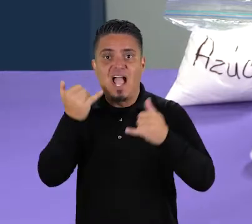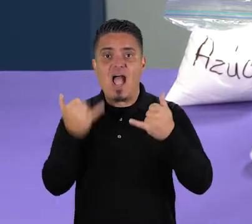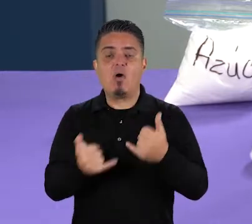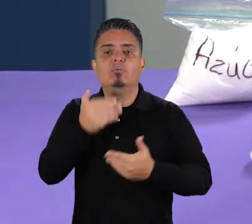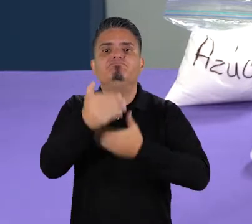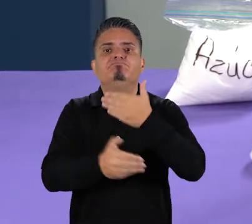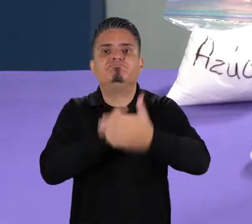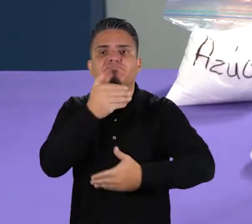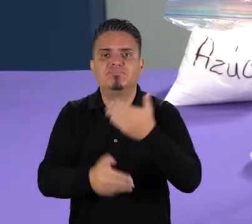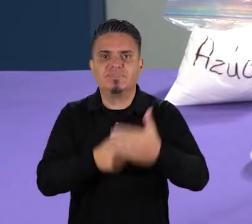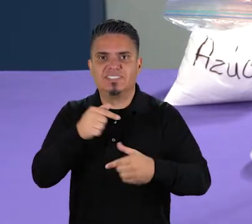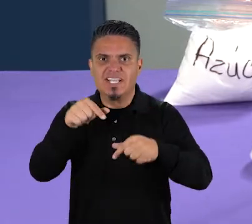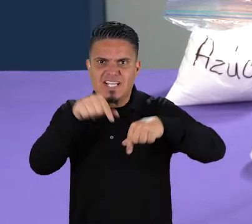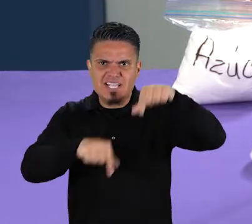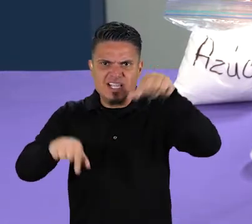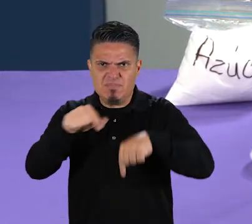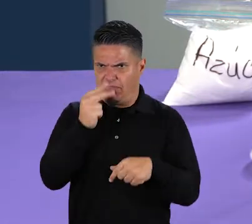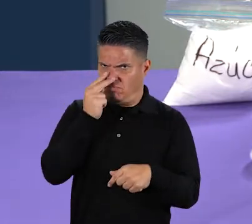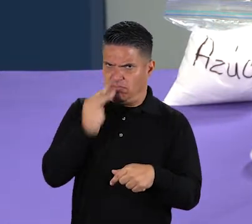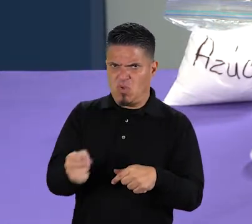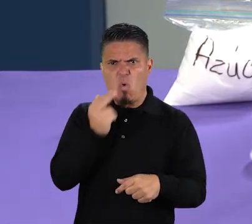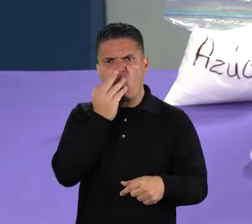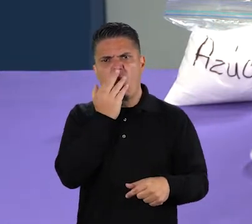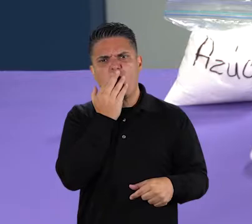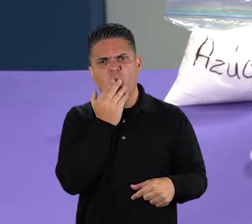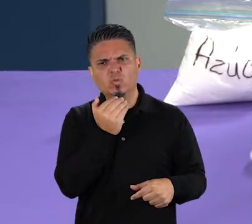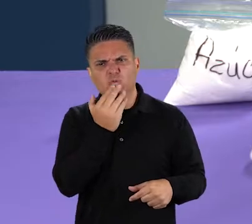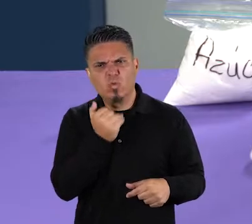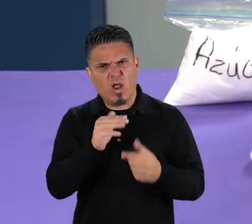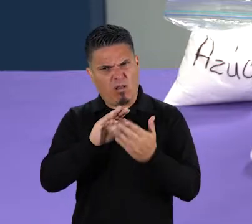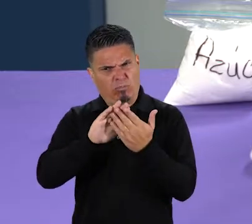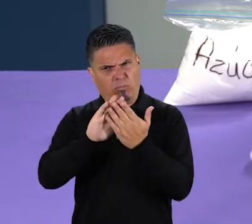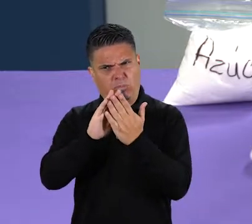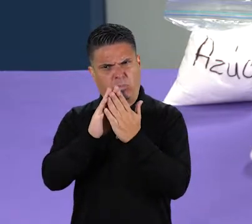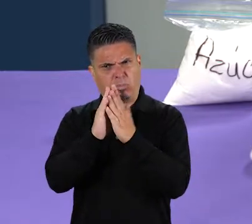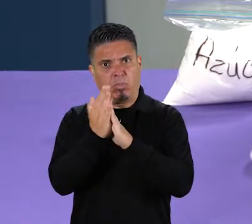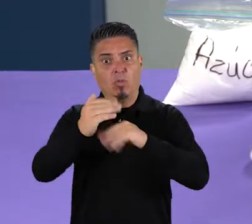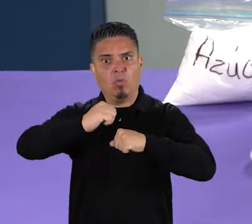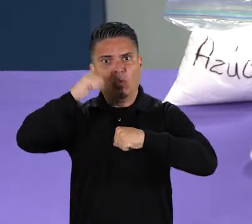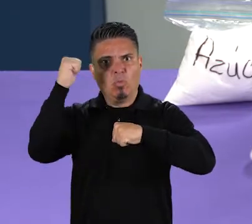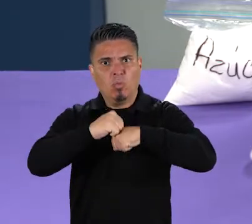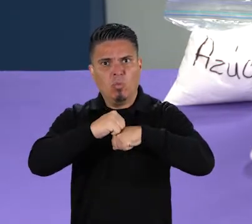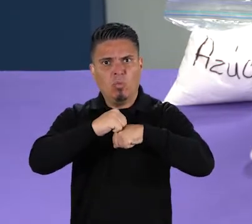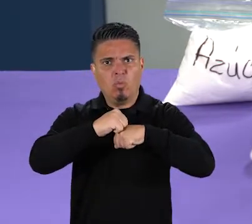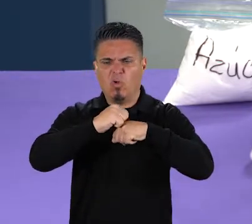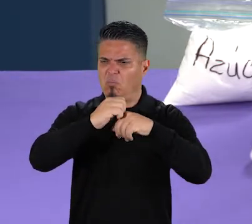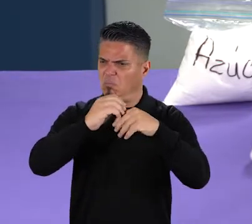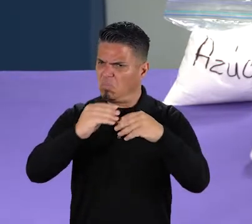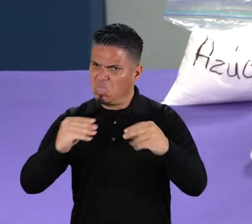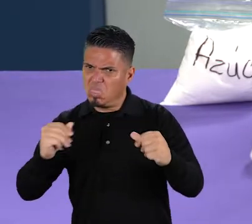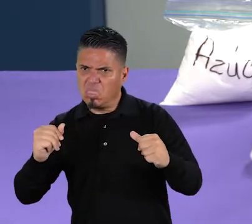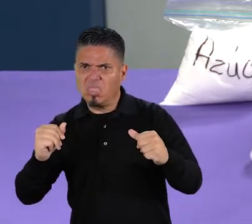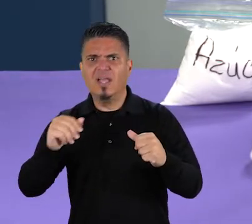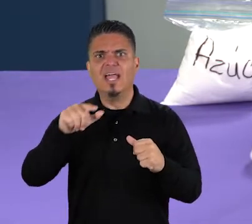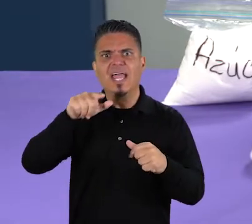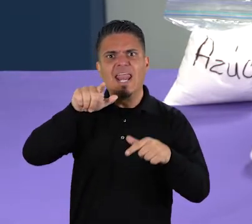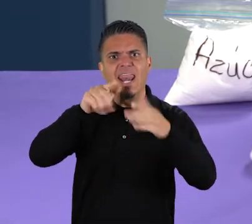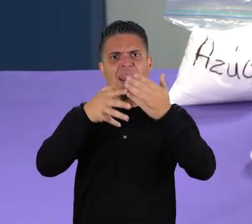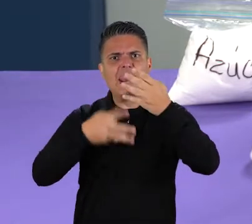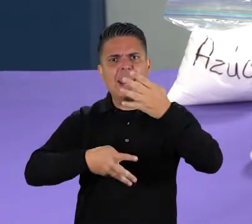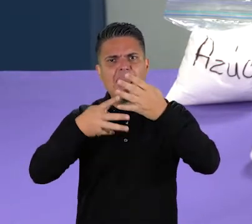cómo pasa de un sólido a un líquido. Este líquido va a ser viscoso o, como decimos muchas